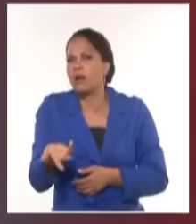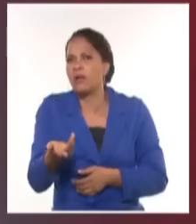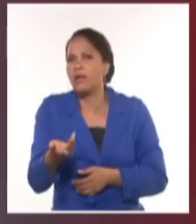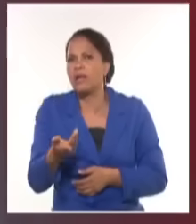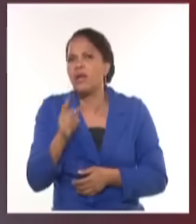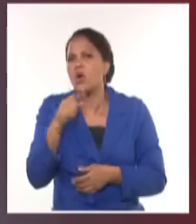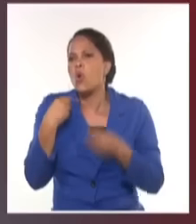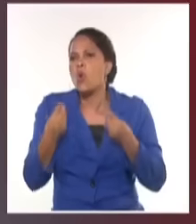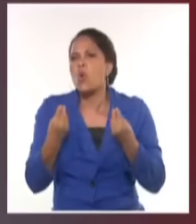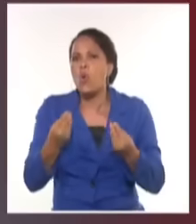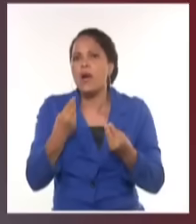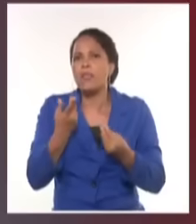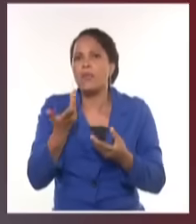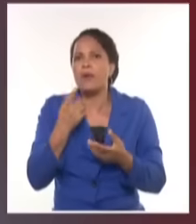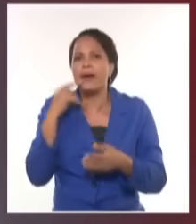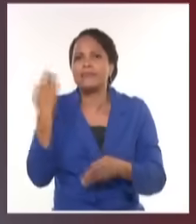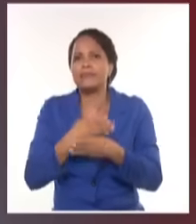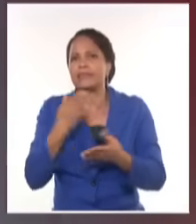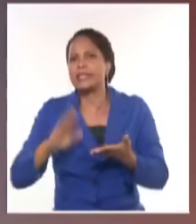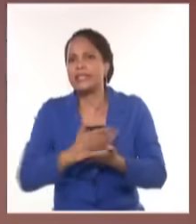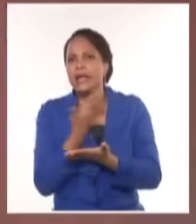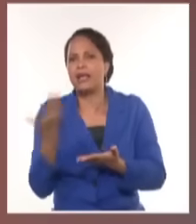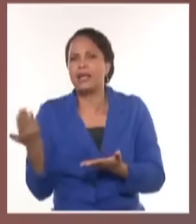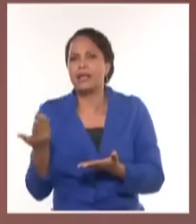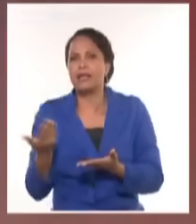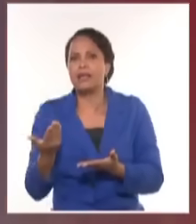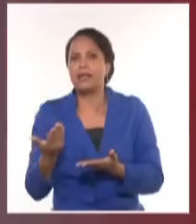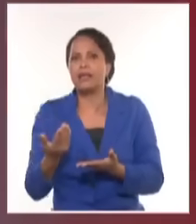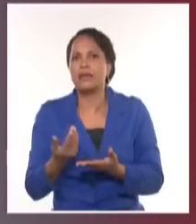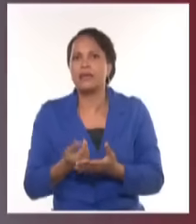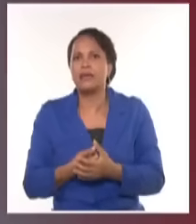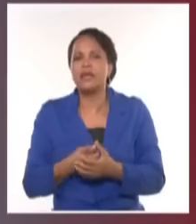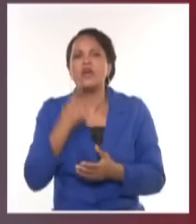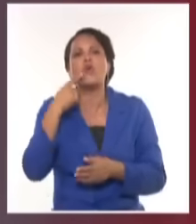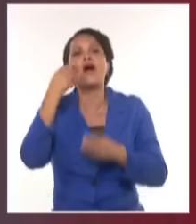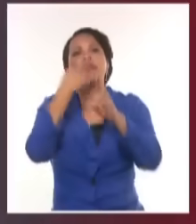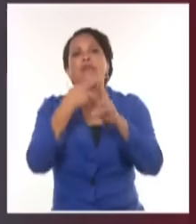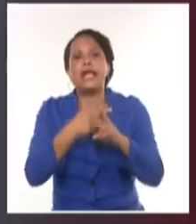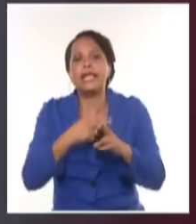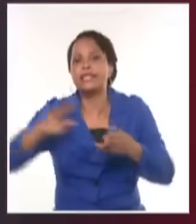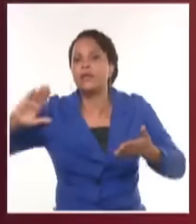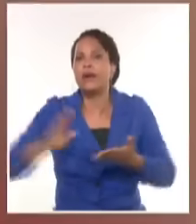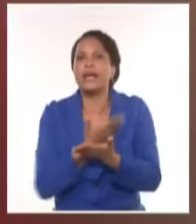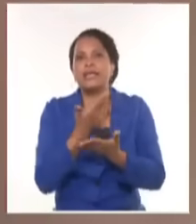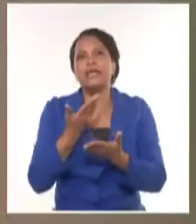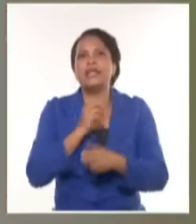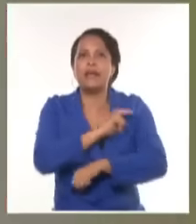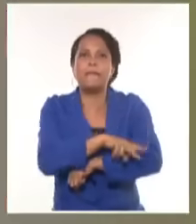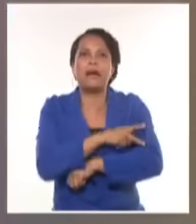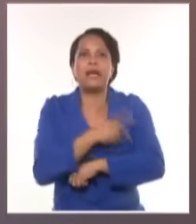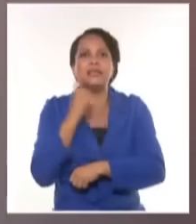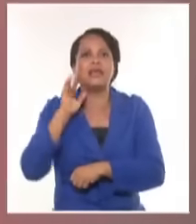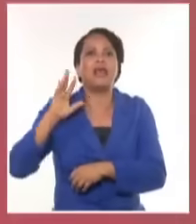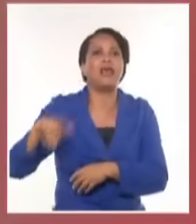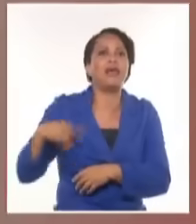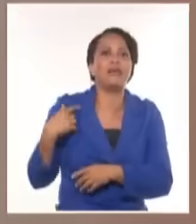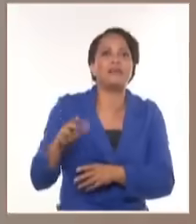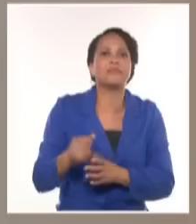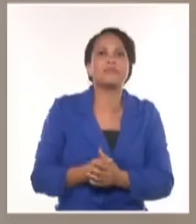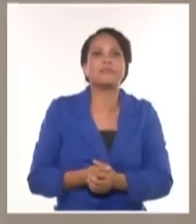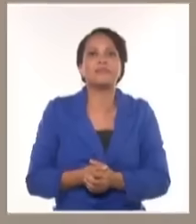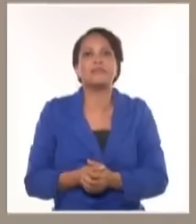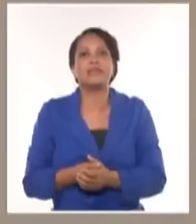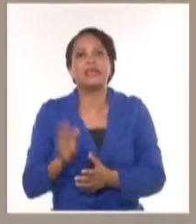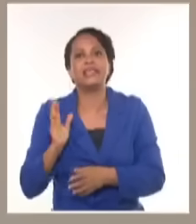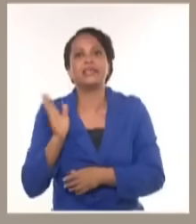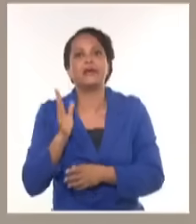van a eliminar el bloqueo. Bueno, ¿y cuándo nos van a quitar de la lista de países? Hace falta eso es lo más que nos